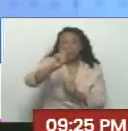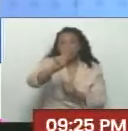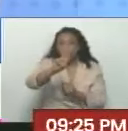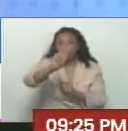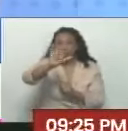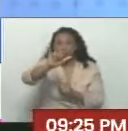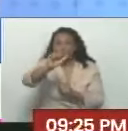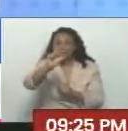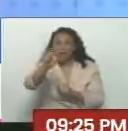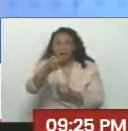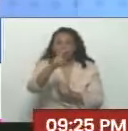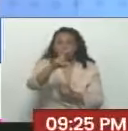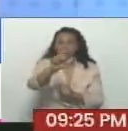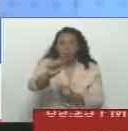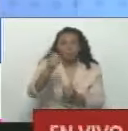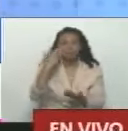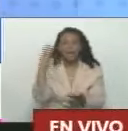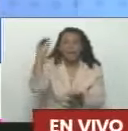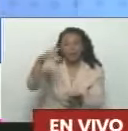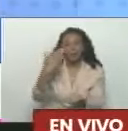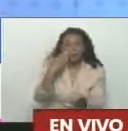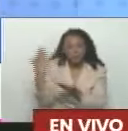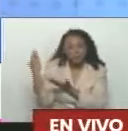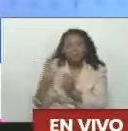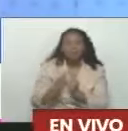misión Viva Venezuela, mi patria querida.